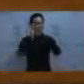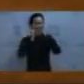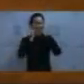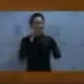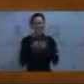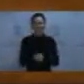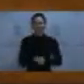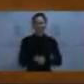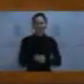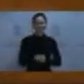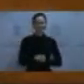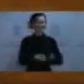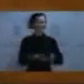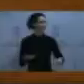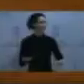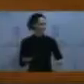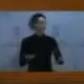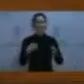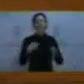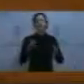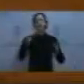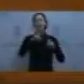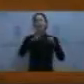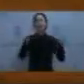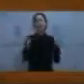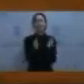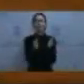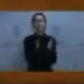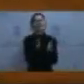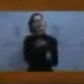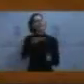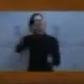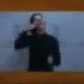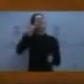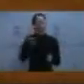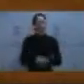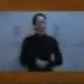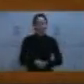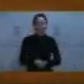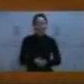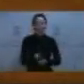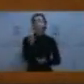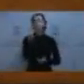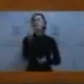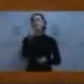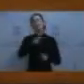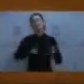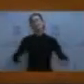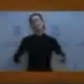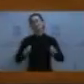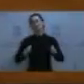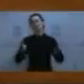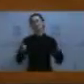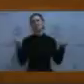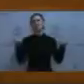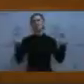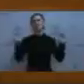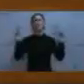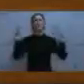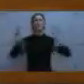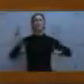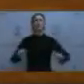es Asturias, piquiñina y galana, 1 millón de habitantes. No contribuyan a que siga descendiendo la